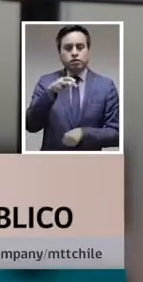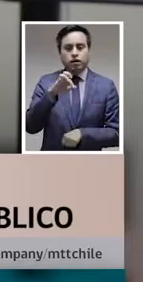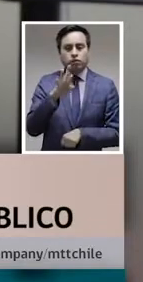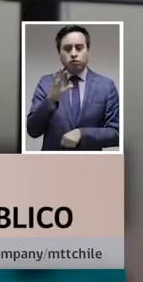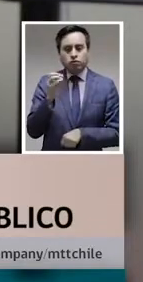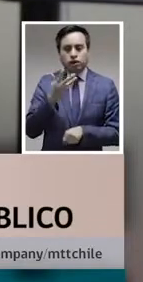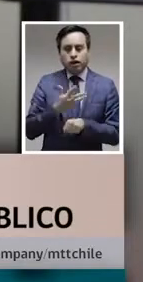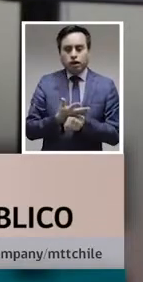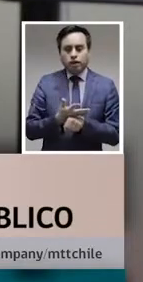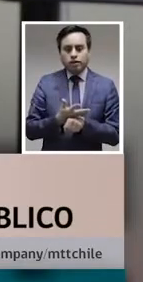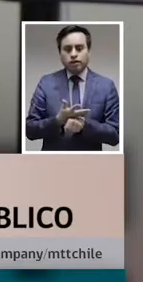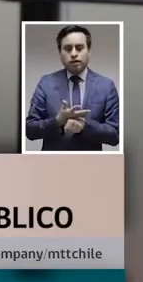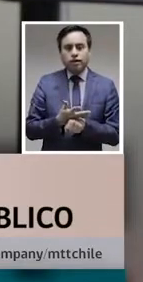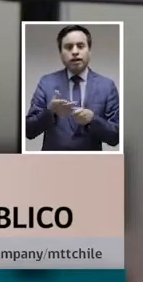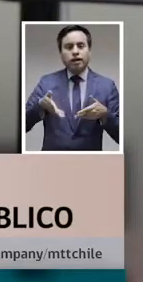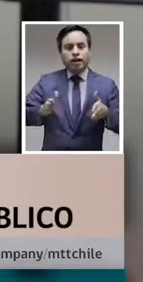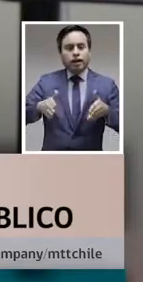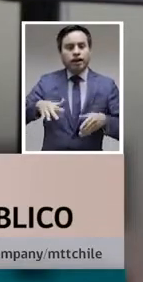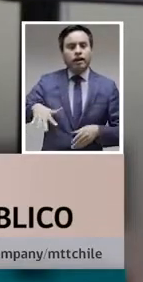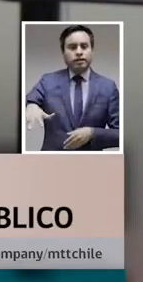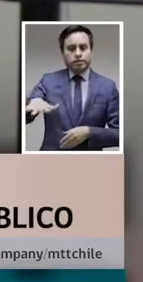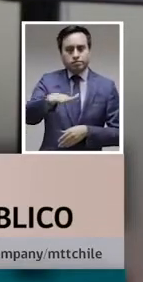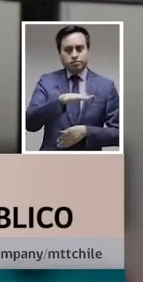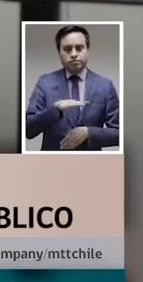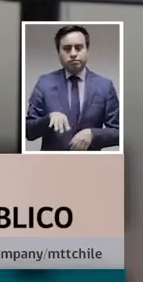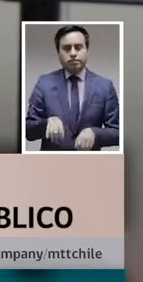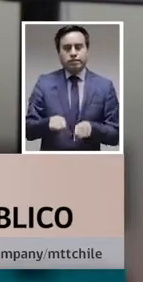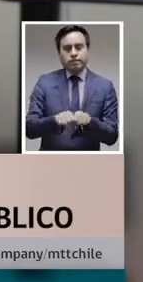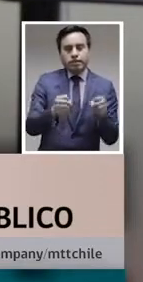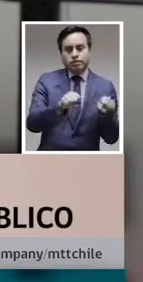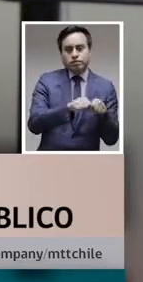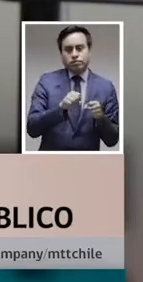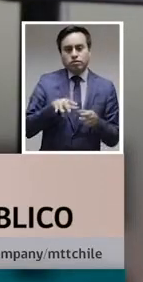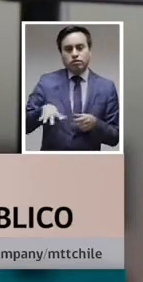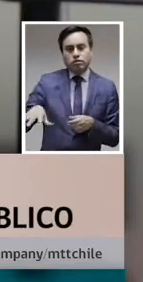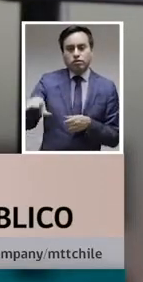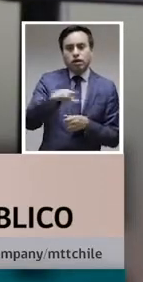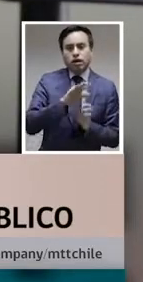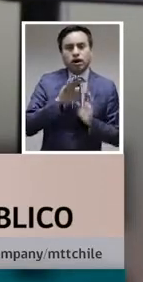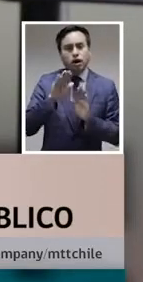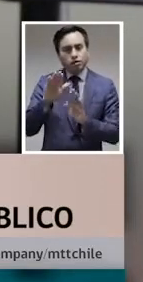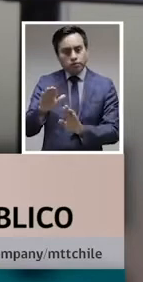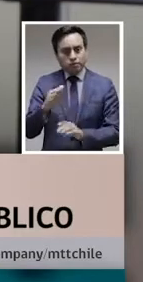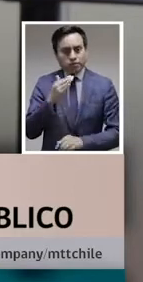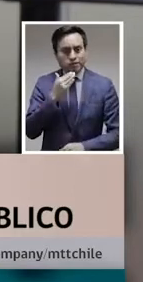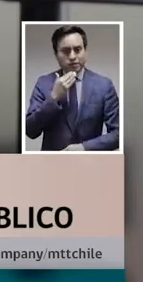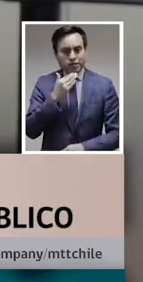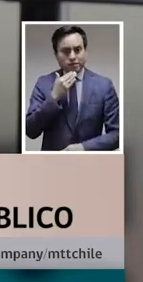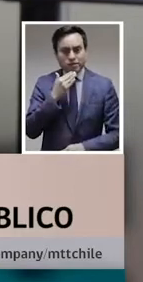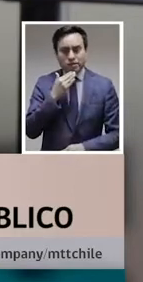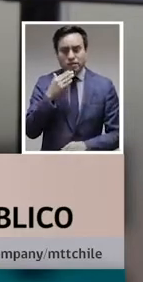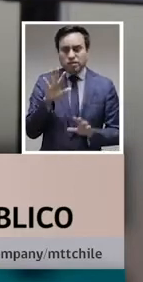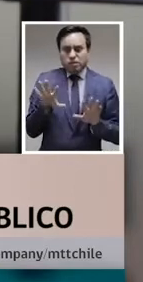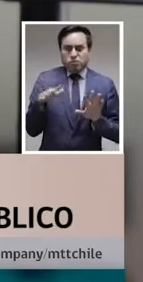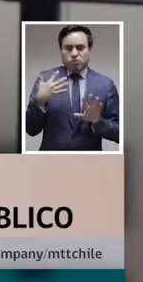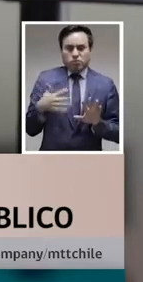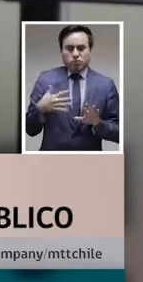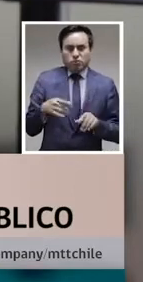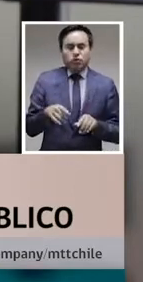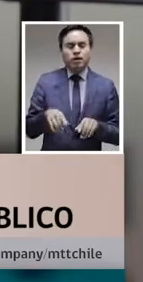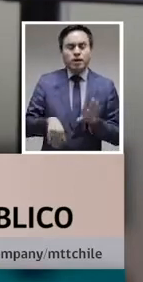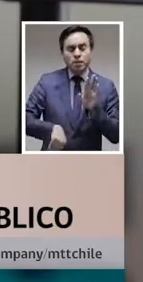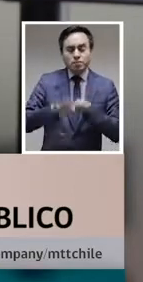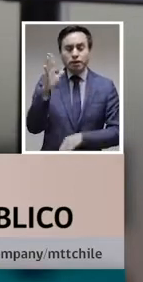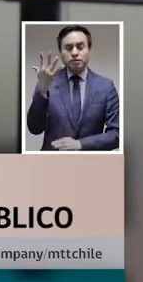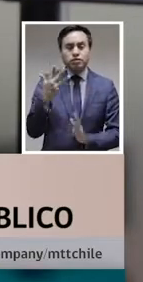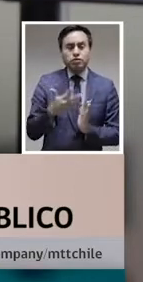según lo que está pasando en la calle. Daños en infraestructura de apoyo fueron monumentales. Más